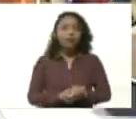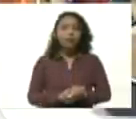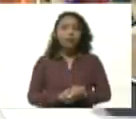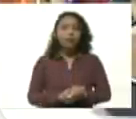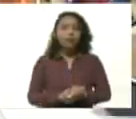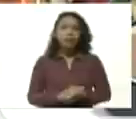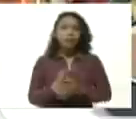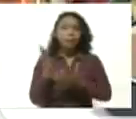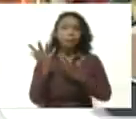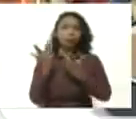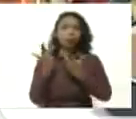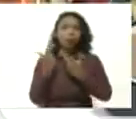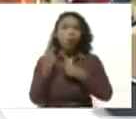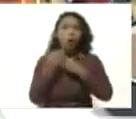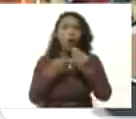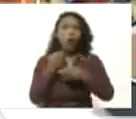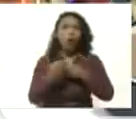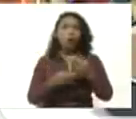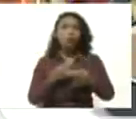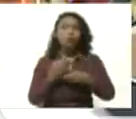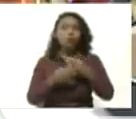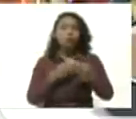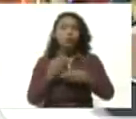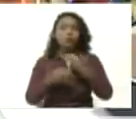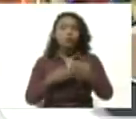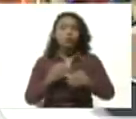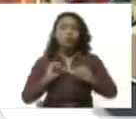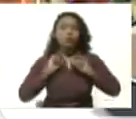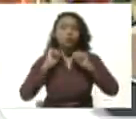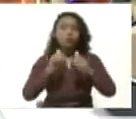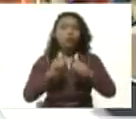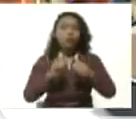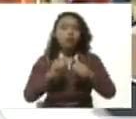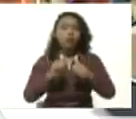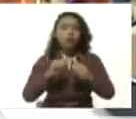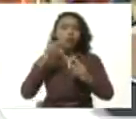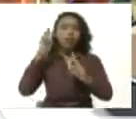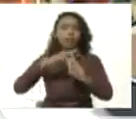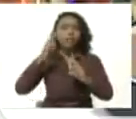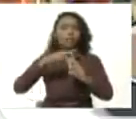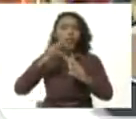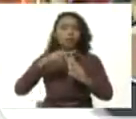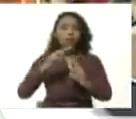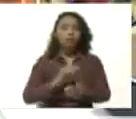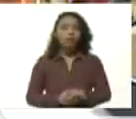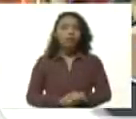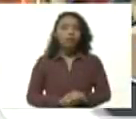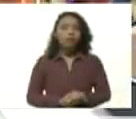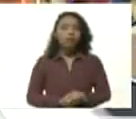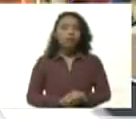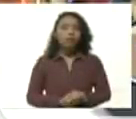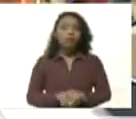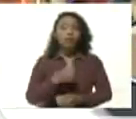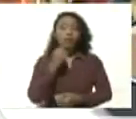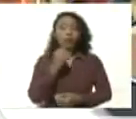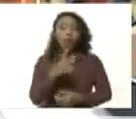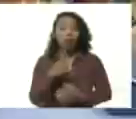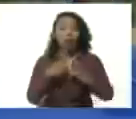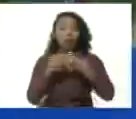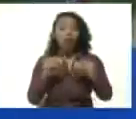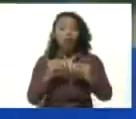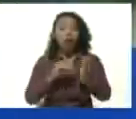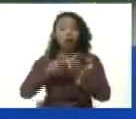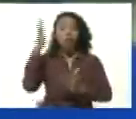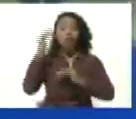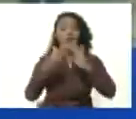Me contó cómo ella se inició a los 7 años en el ciclismo, en el Táchira. Y bueno, todas las glorias que le ha